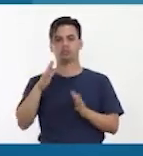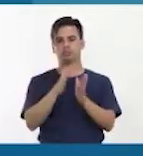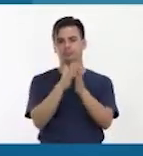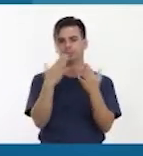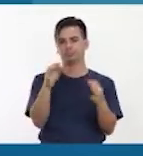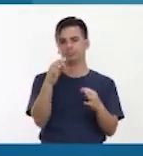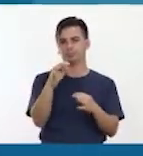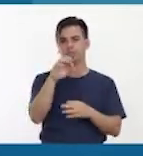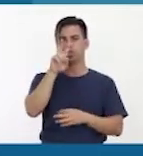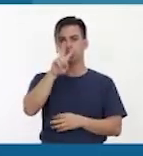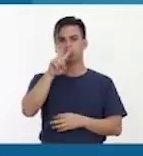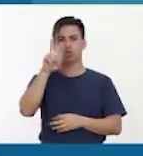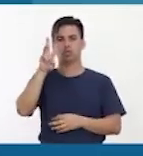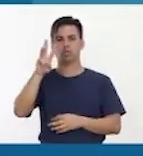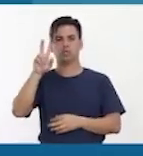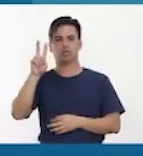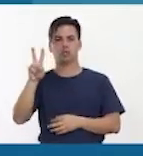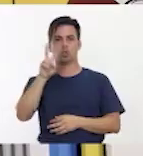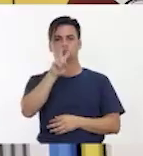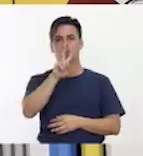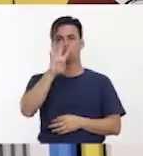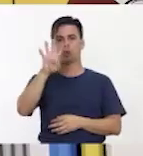a las 249 del libro de texto.